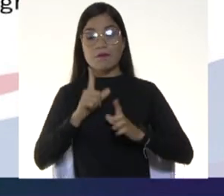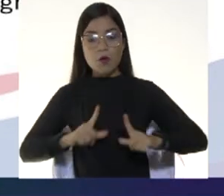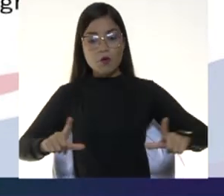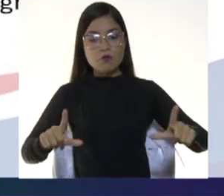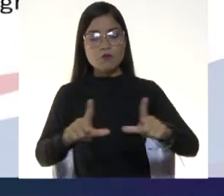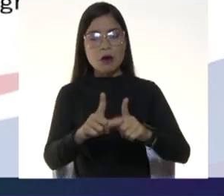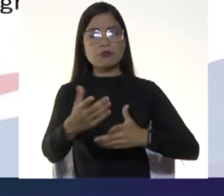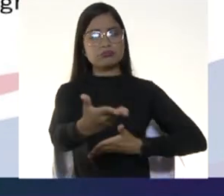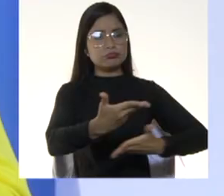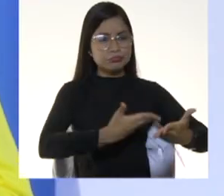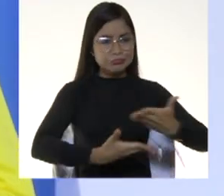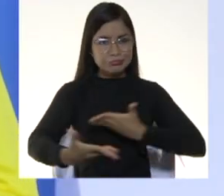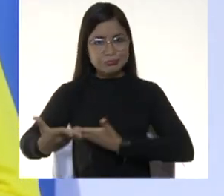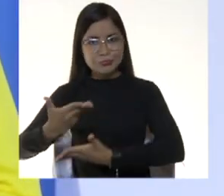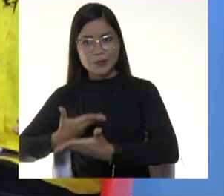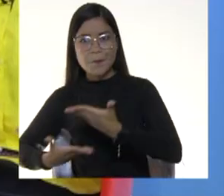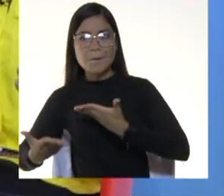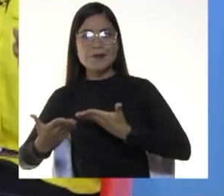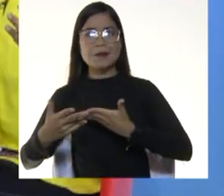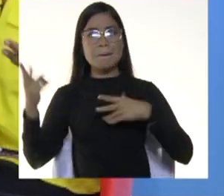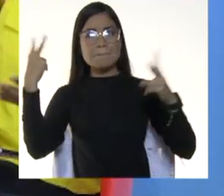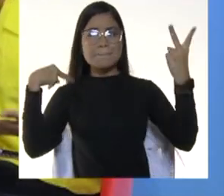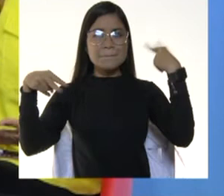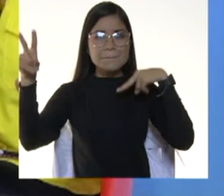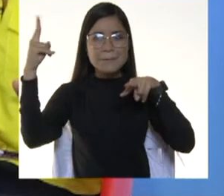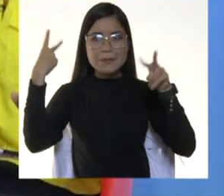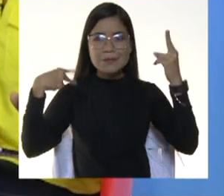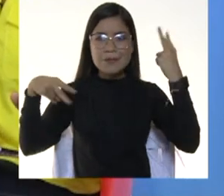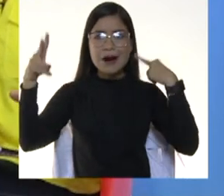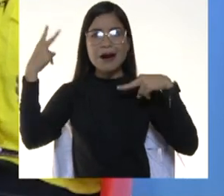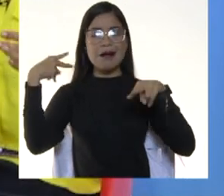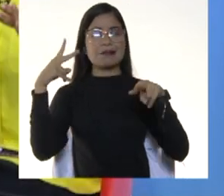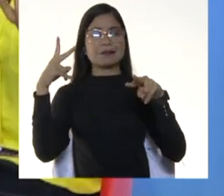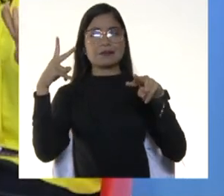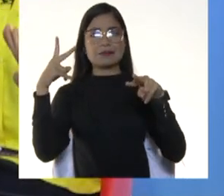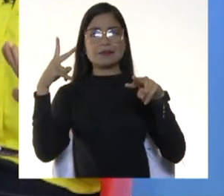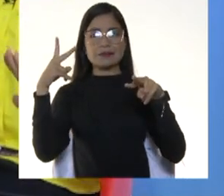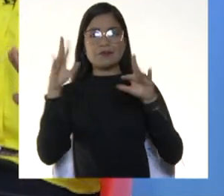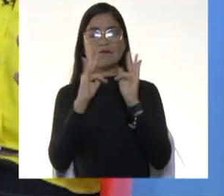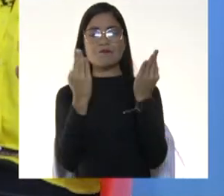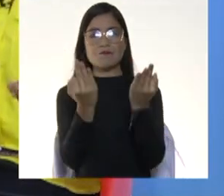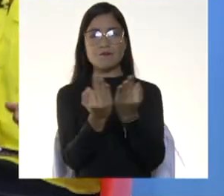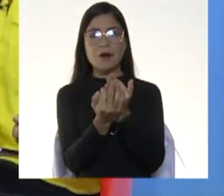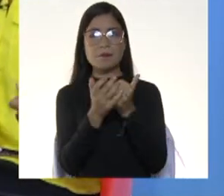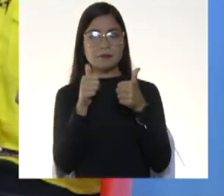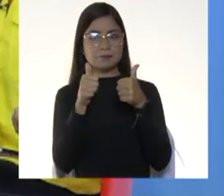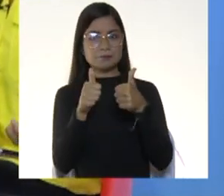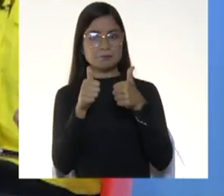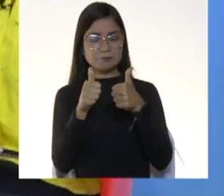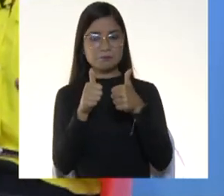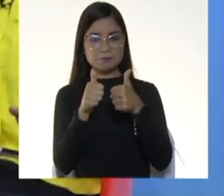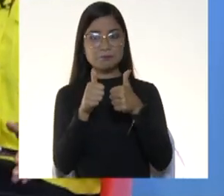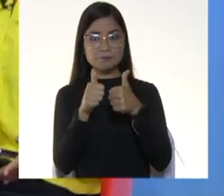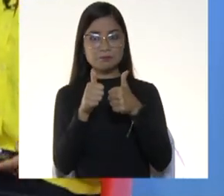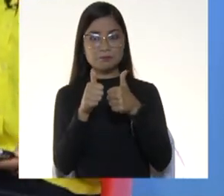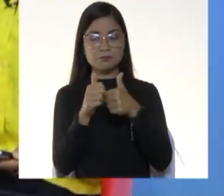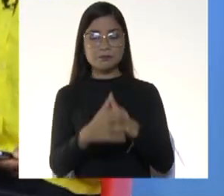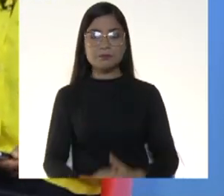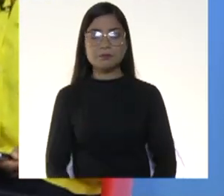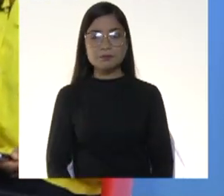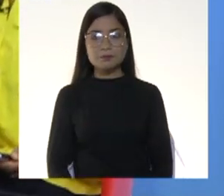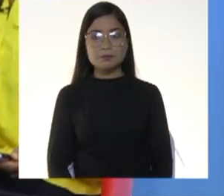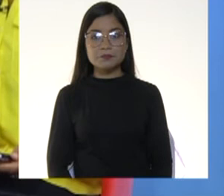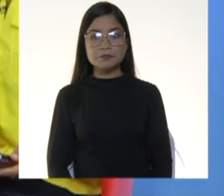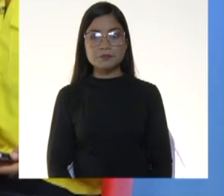para compartir, para salir, para disfrutar en familia nos permite bajar tensiones y seguir trabajando